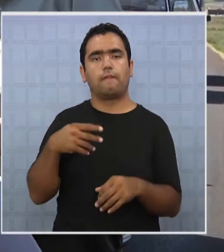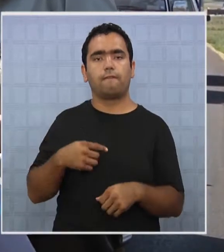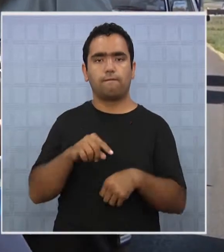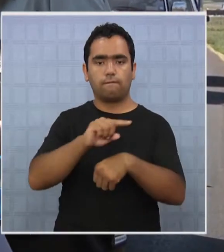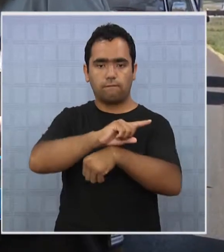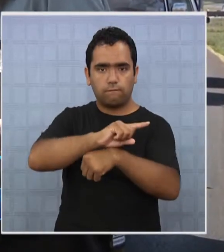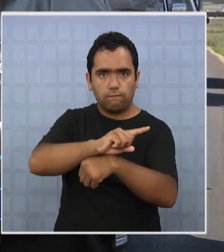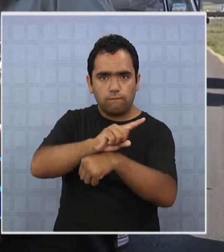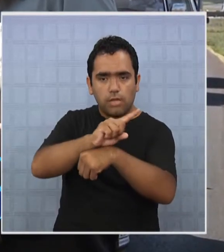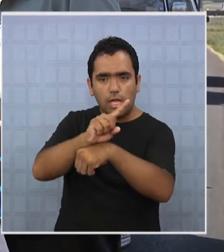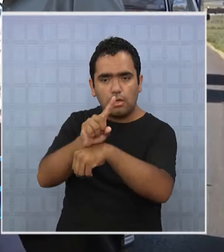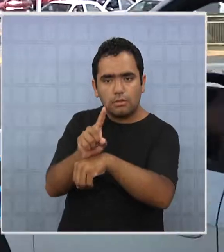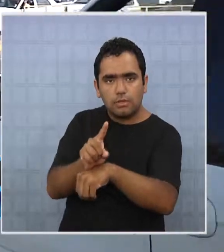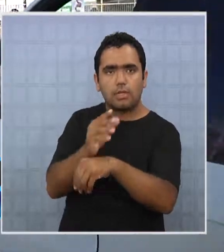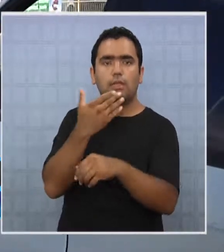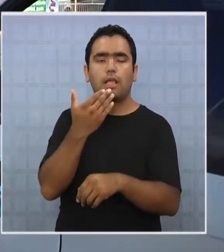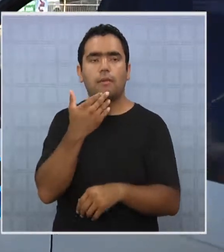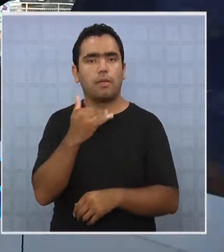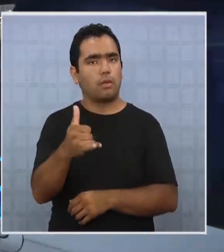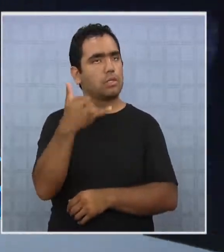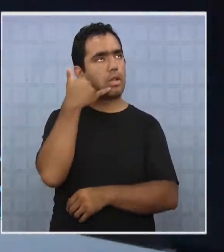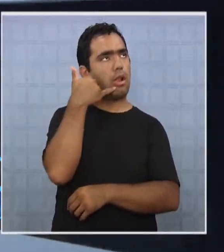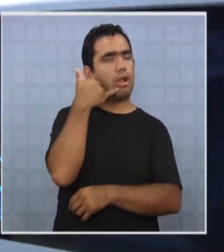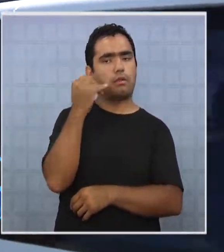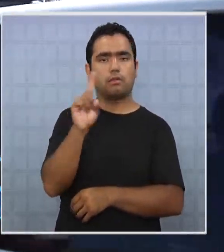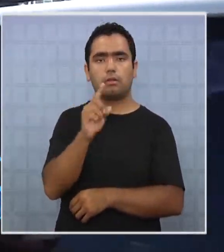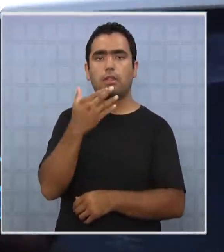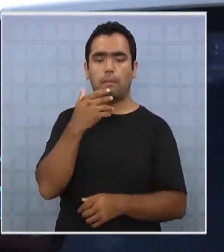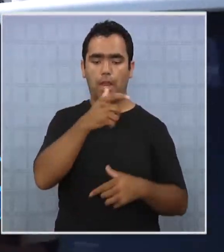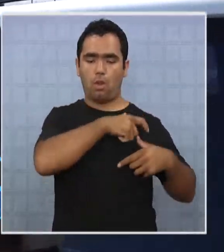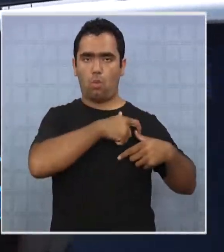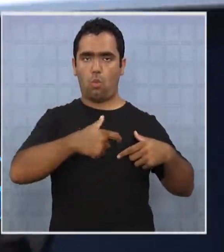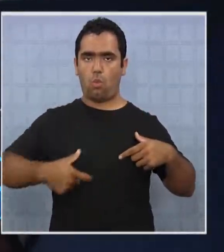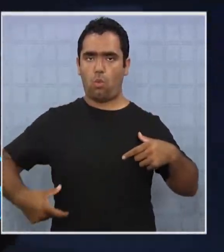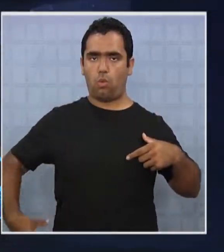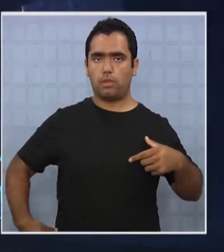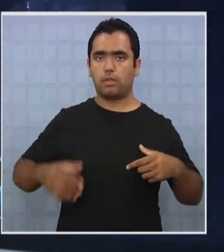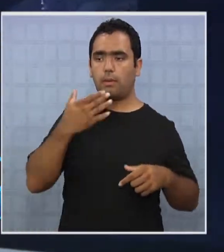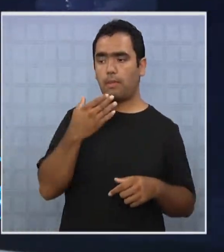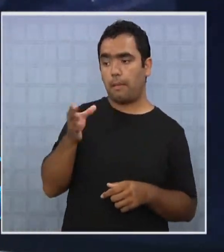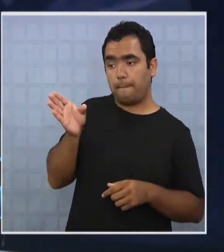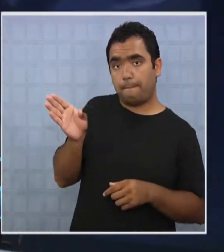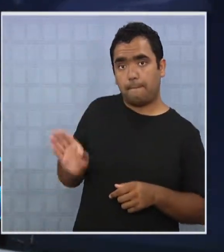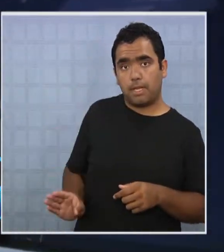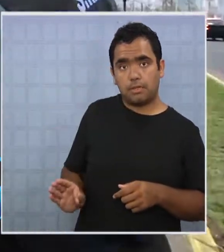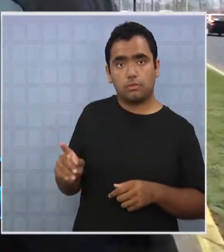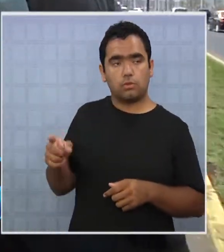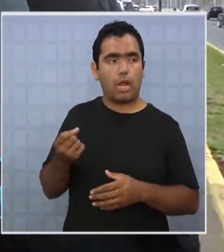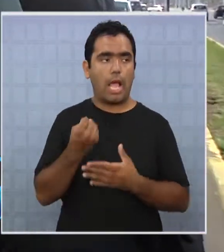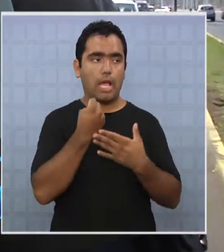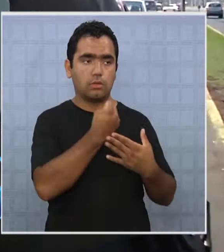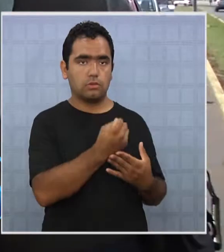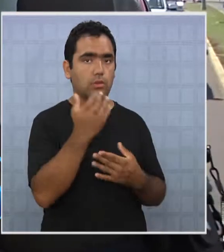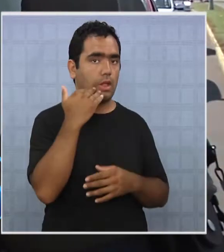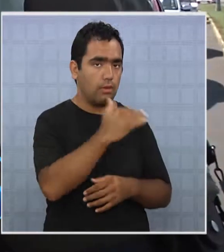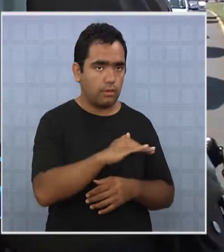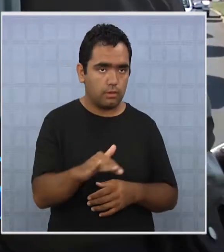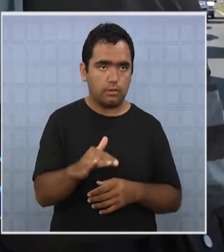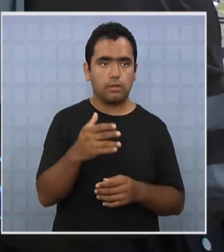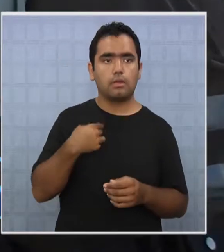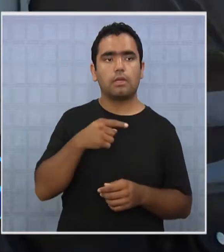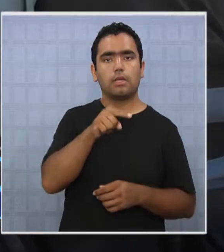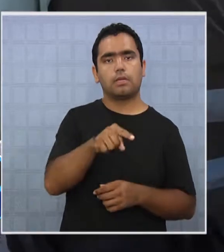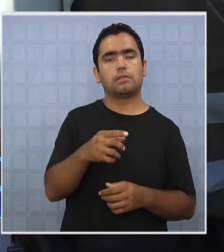razonable, no usar celular, uso del cinturón de seguridad, llevar un asistente para los párvulos son parte de los compromisos